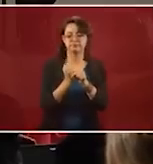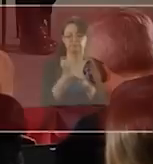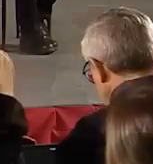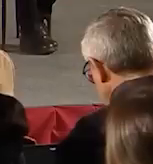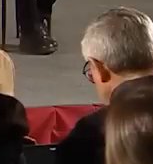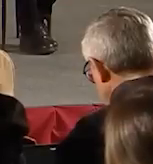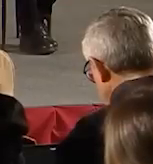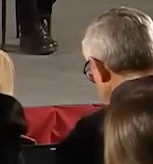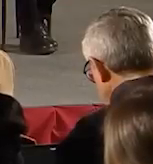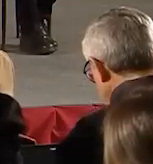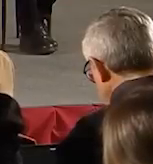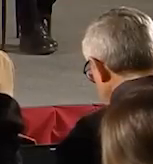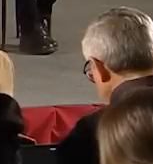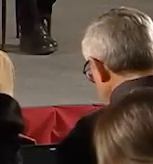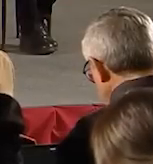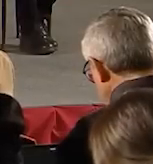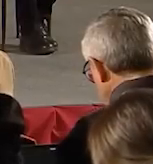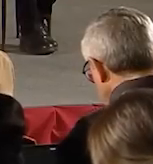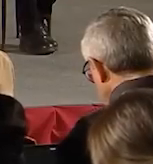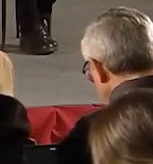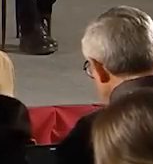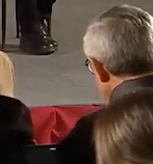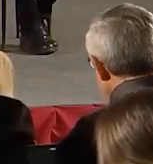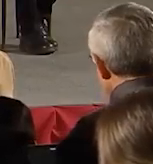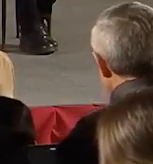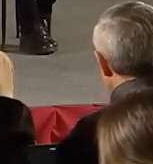la Secretaría de la Función Pública.